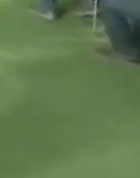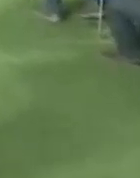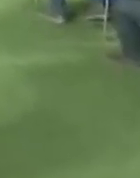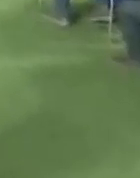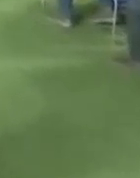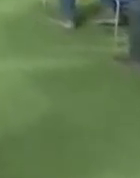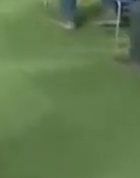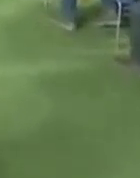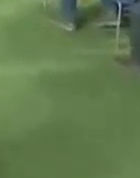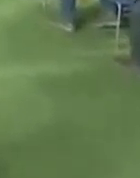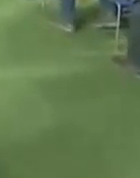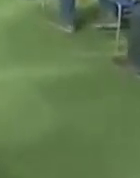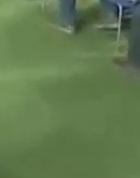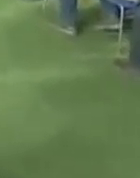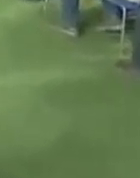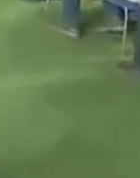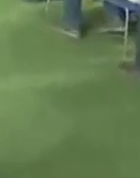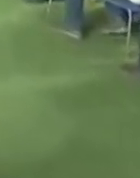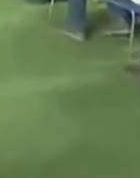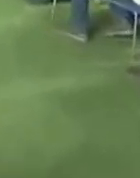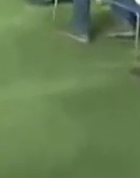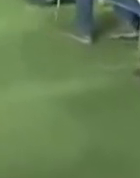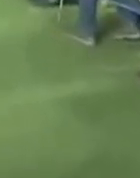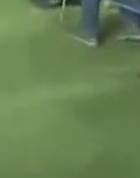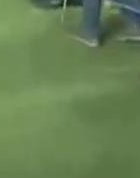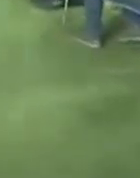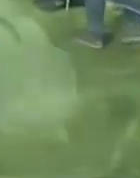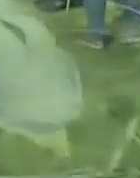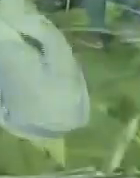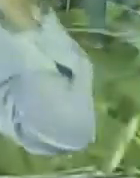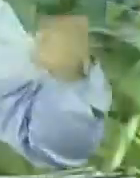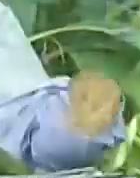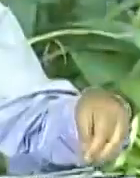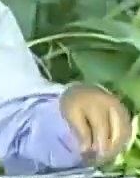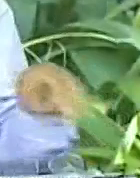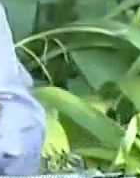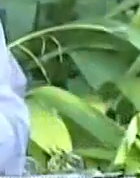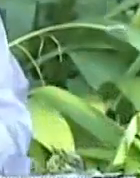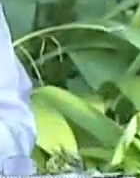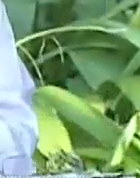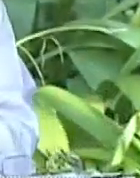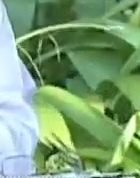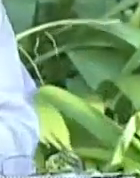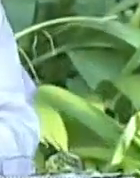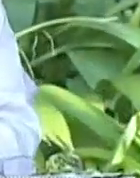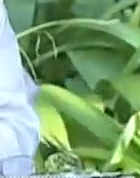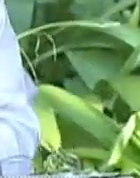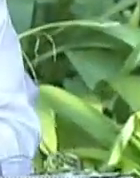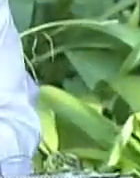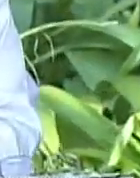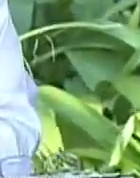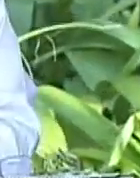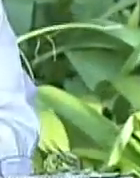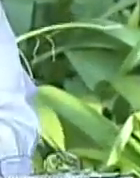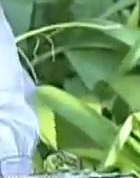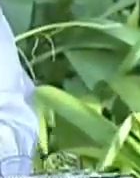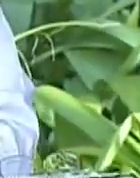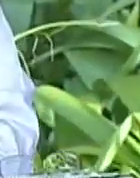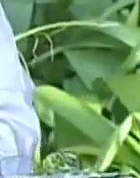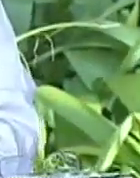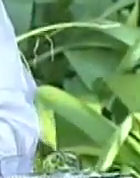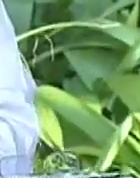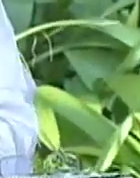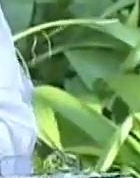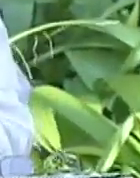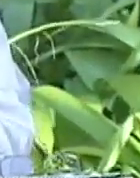Mejor regalo imposible para venir al Jardín Botánico de la UCB a celebrar los 4 años con el